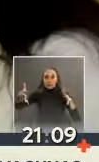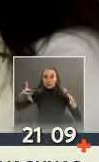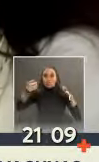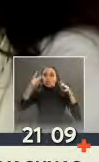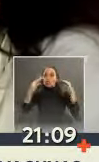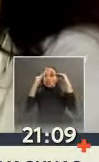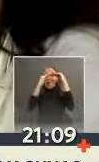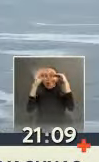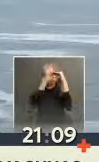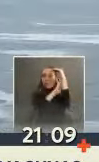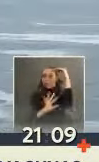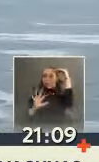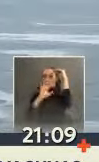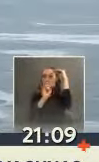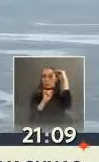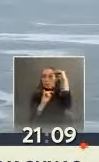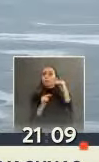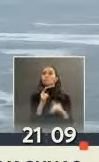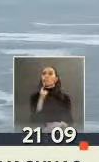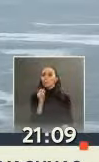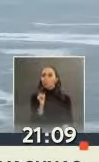infraestructura.